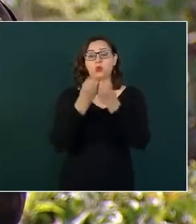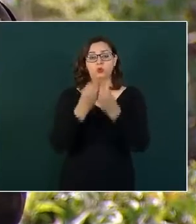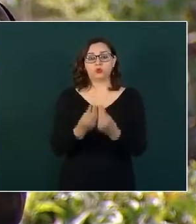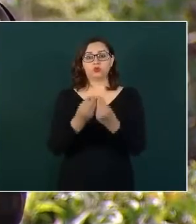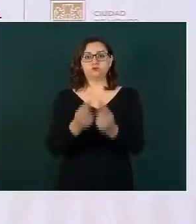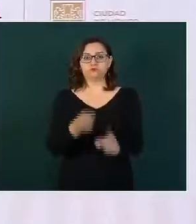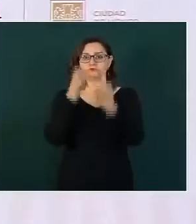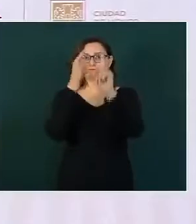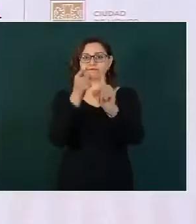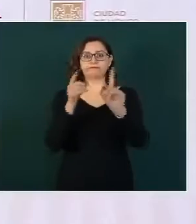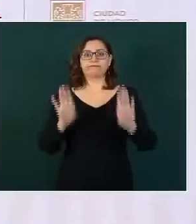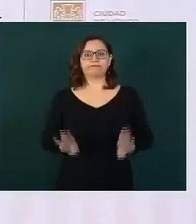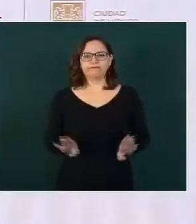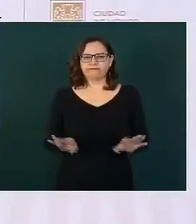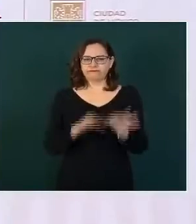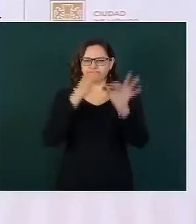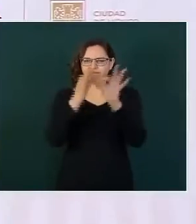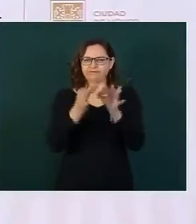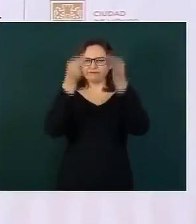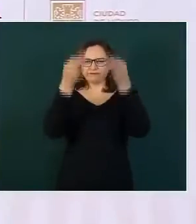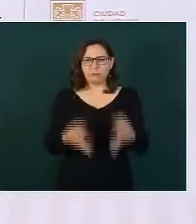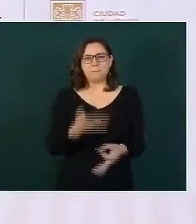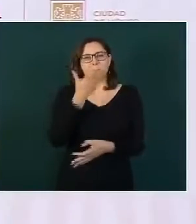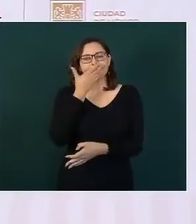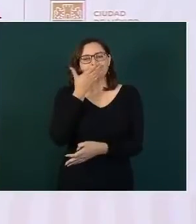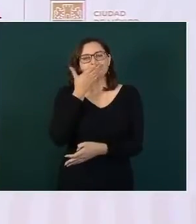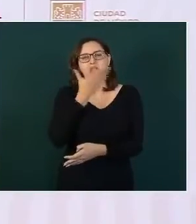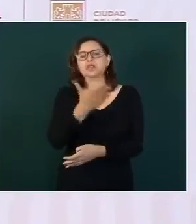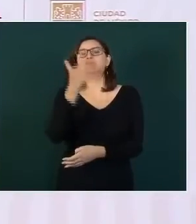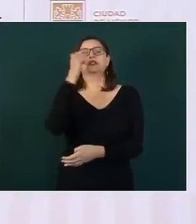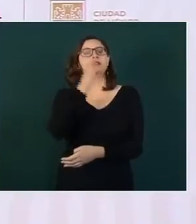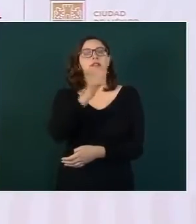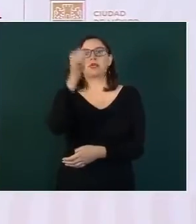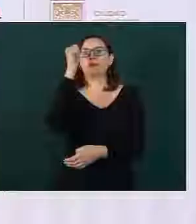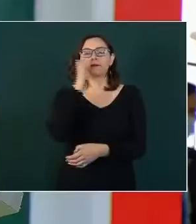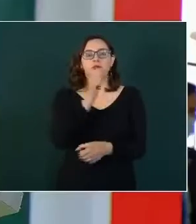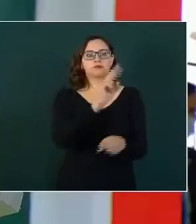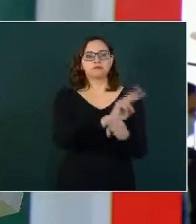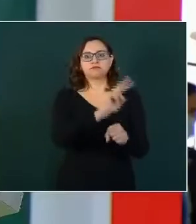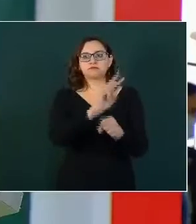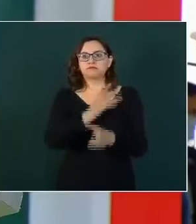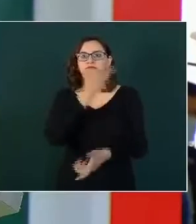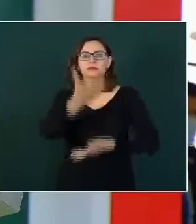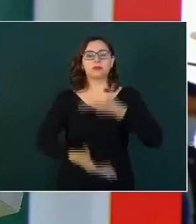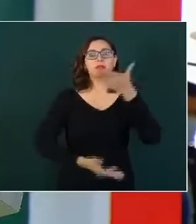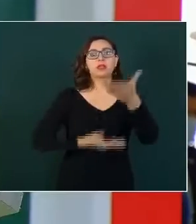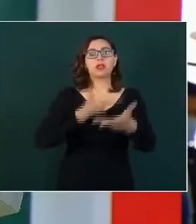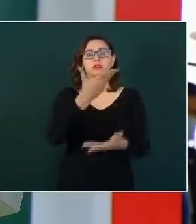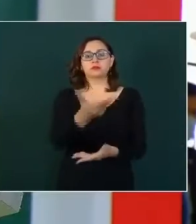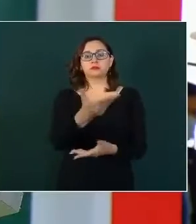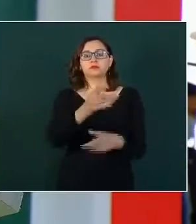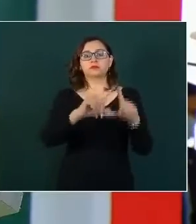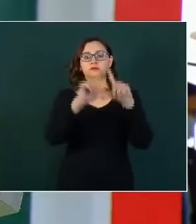de eficacia y eficiencia en el servicio permanente que se brinda a la ciudadanía.